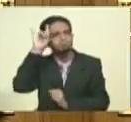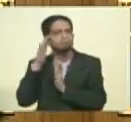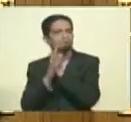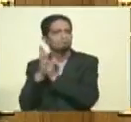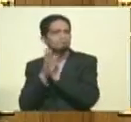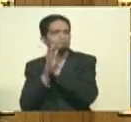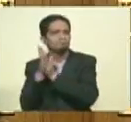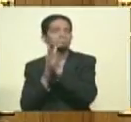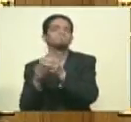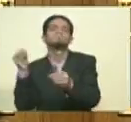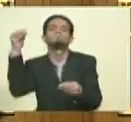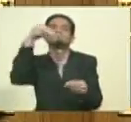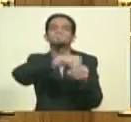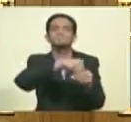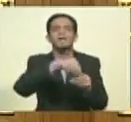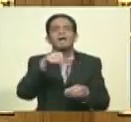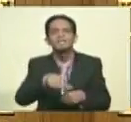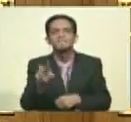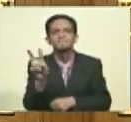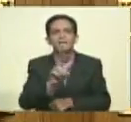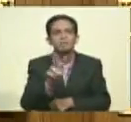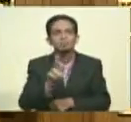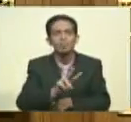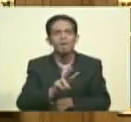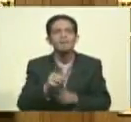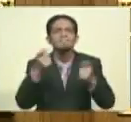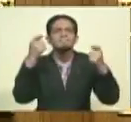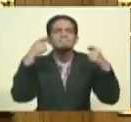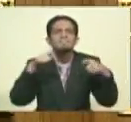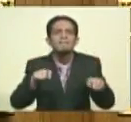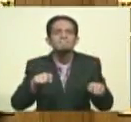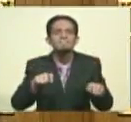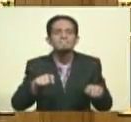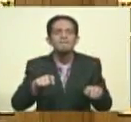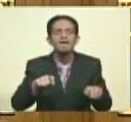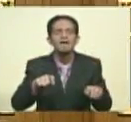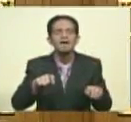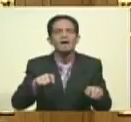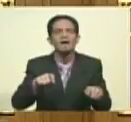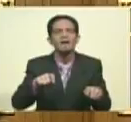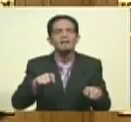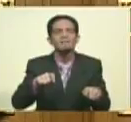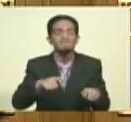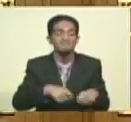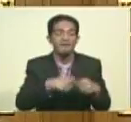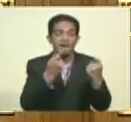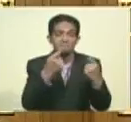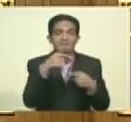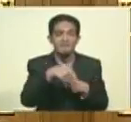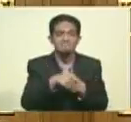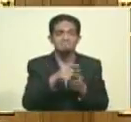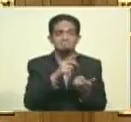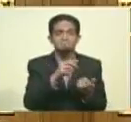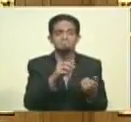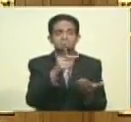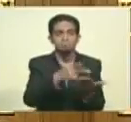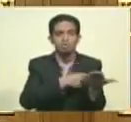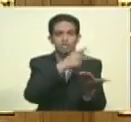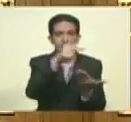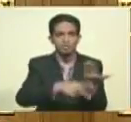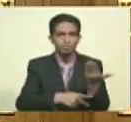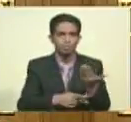guión imperial para intentar frenar nuestro proyecto.